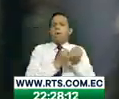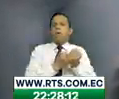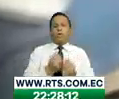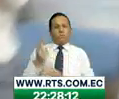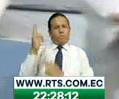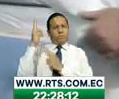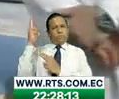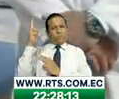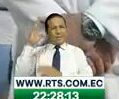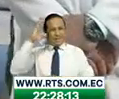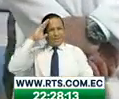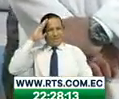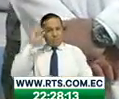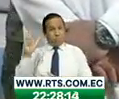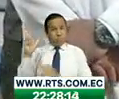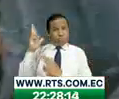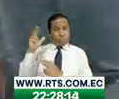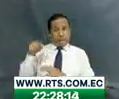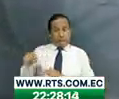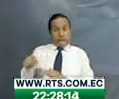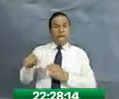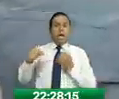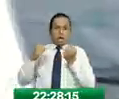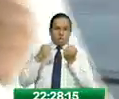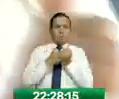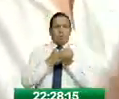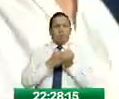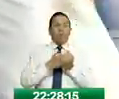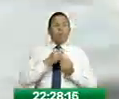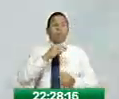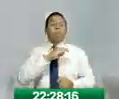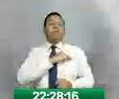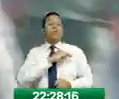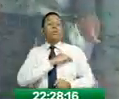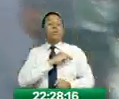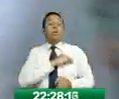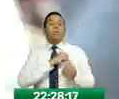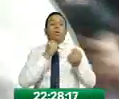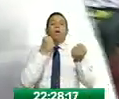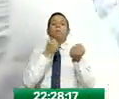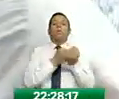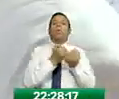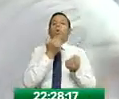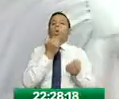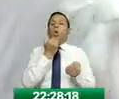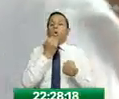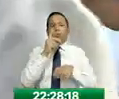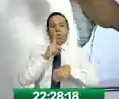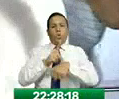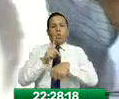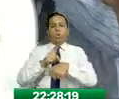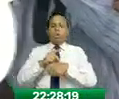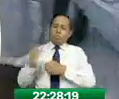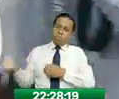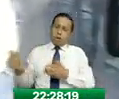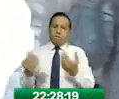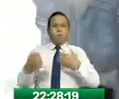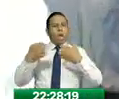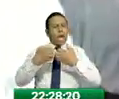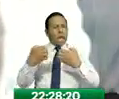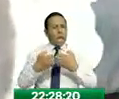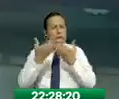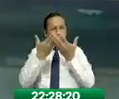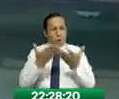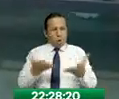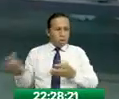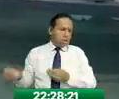Salud aporta con personal auxiliar, mientras que el municipio de Guayaquil participa con los médicos y todo el equipamiento